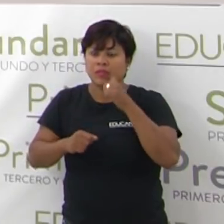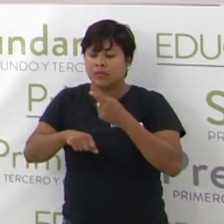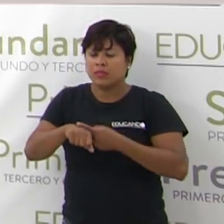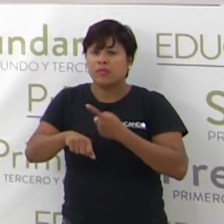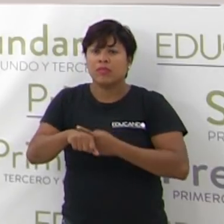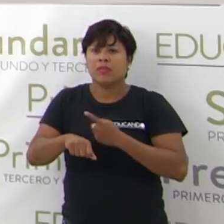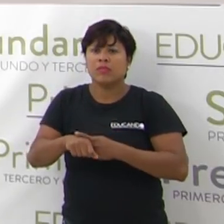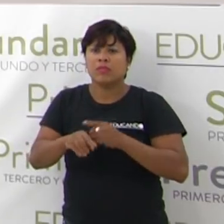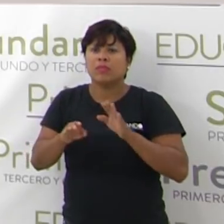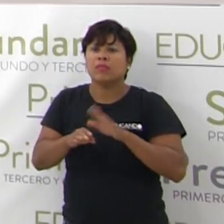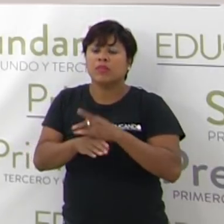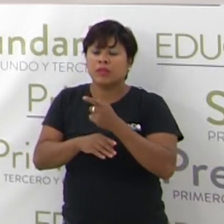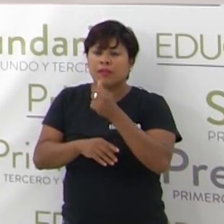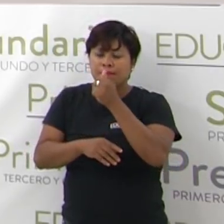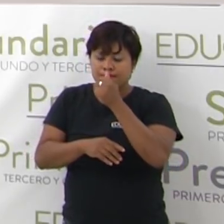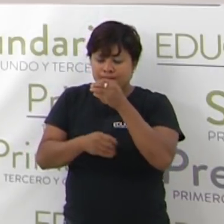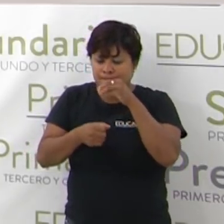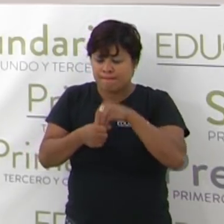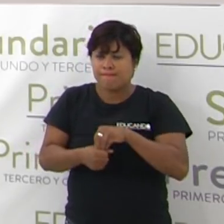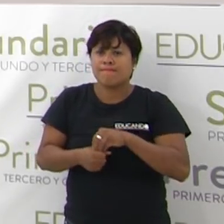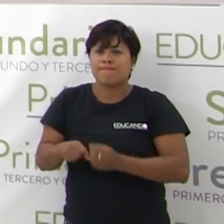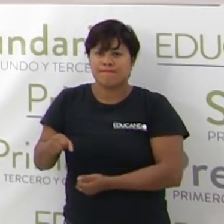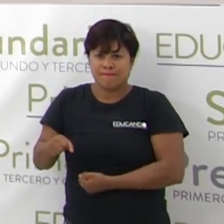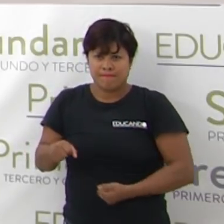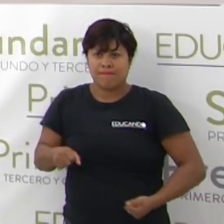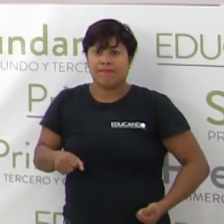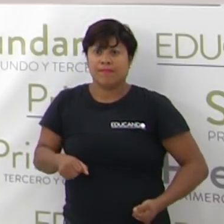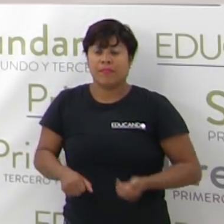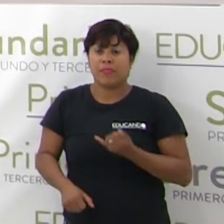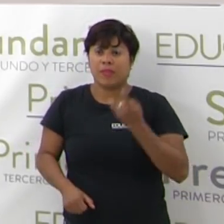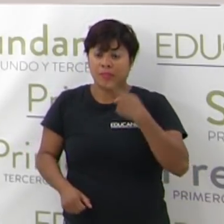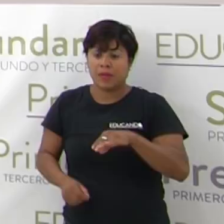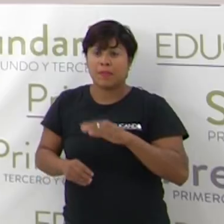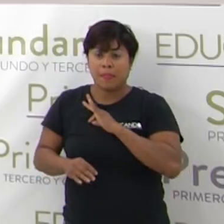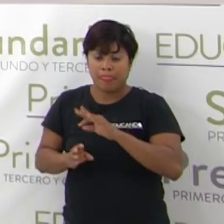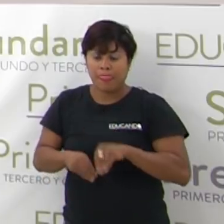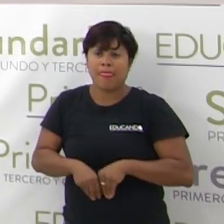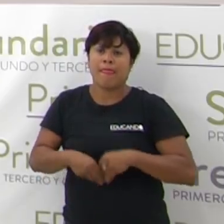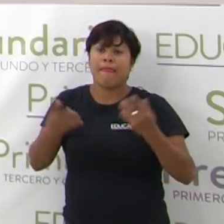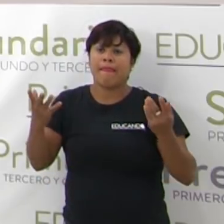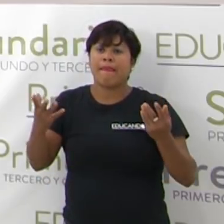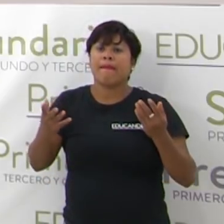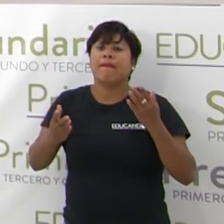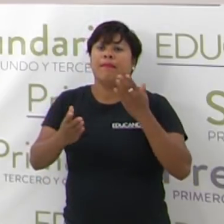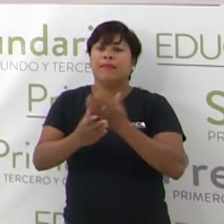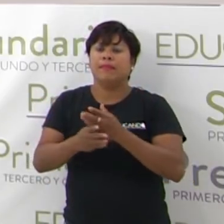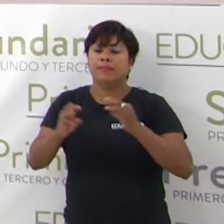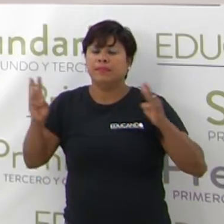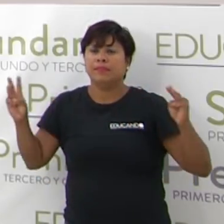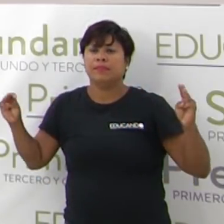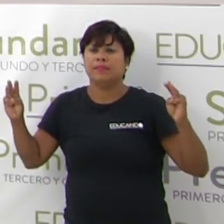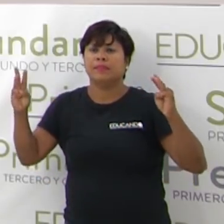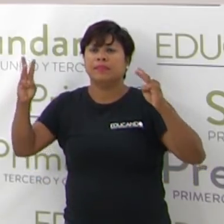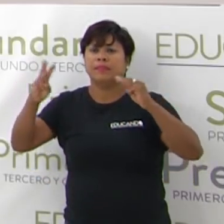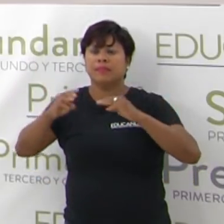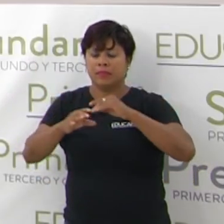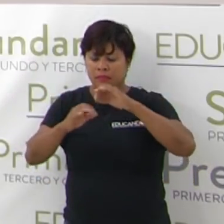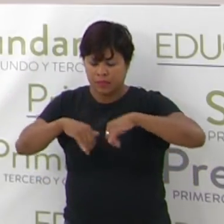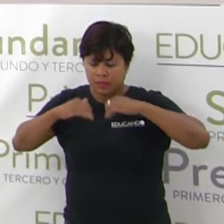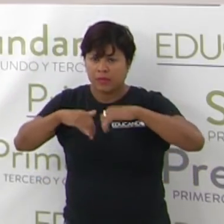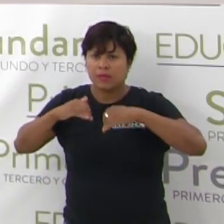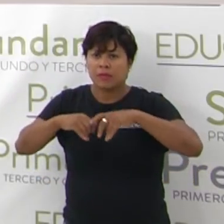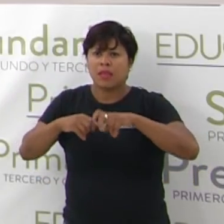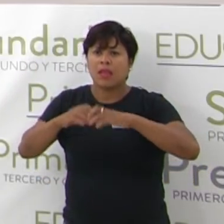niños, por guardar ese secreto. Y que para liberarse fue a una montaña, hizo un hoyito y